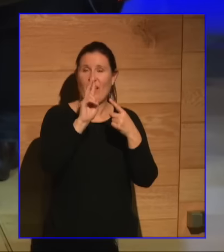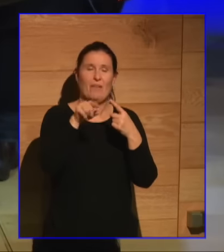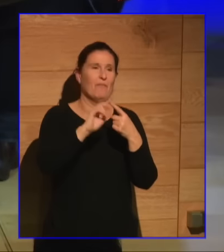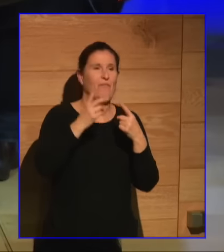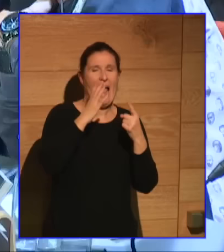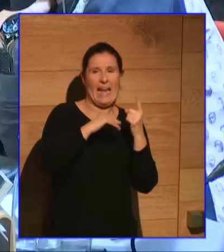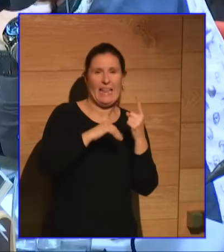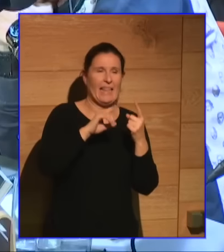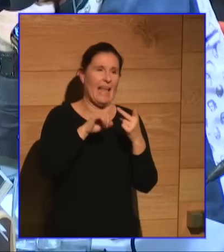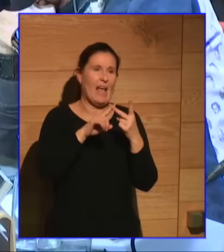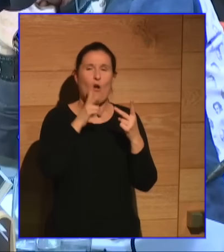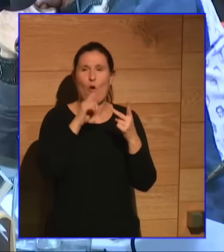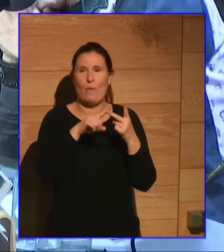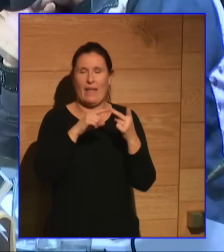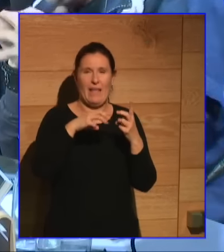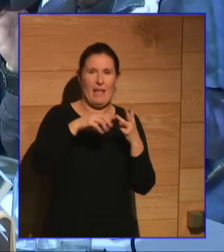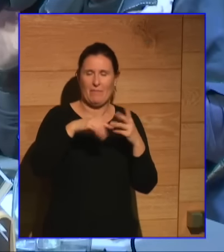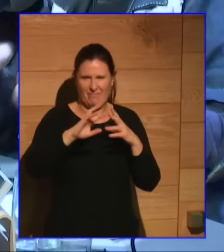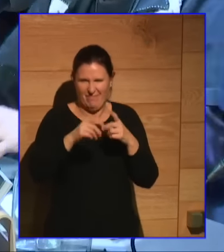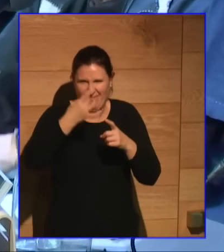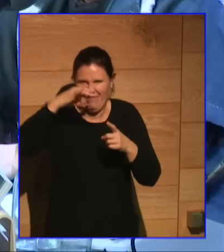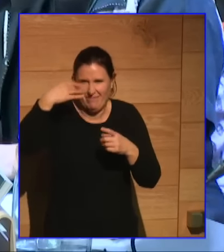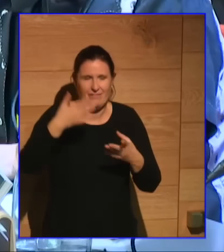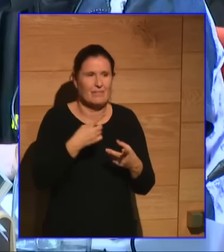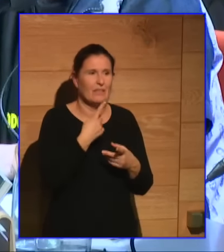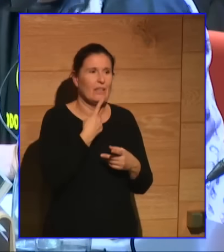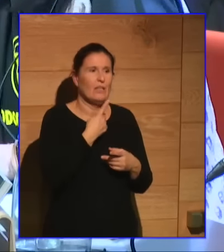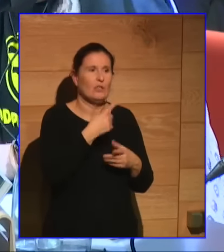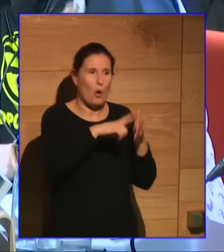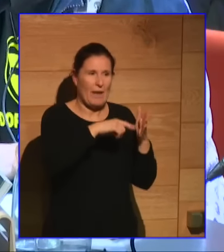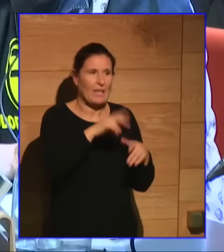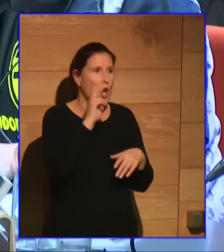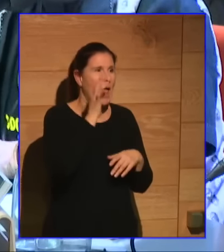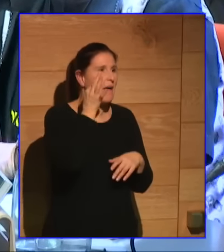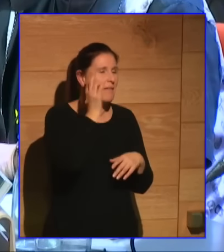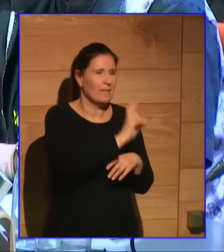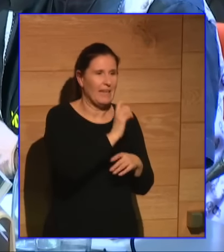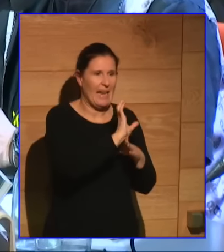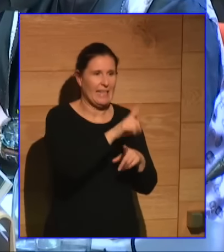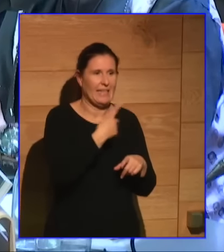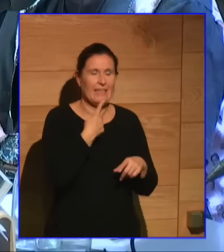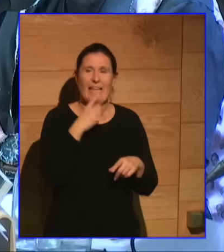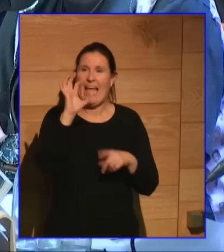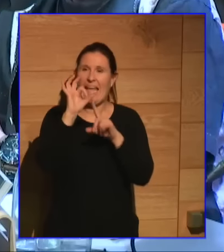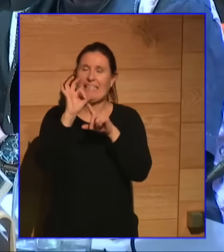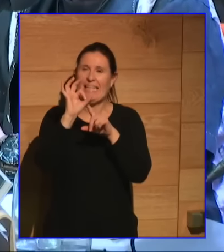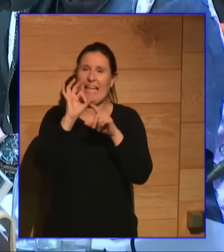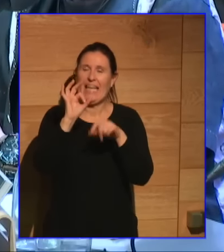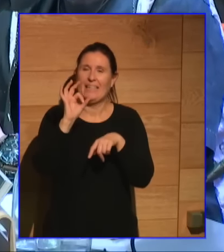Yo me alquilé esa película en VHS, no fui a verla al cine. Ni Sevilla, Madrid. No sé.